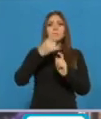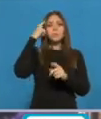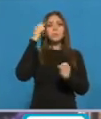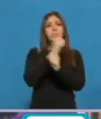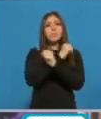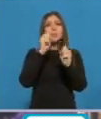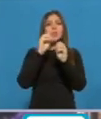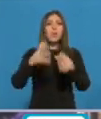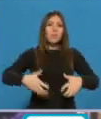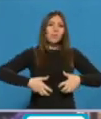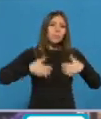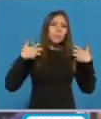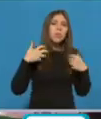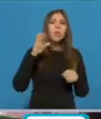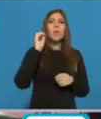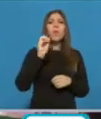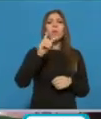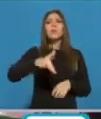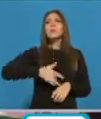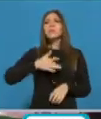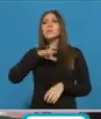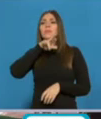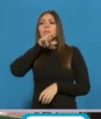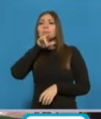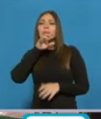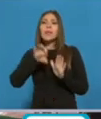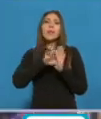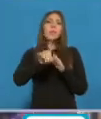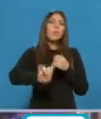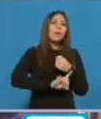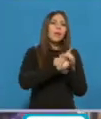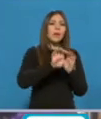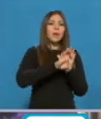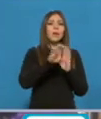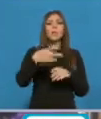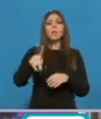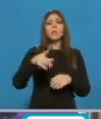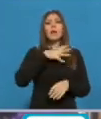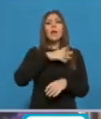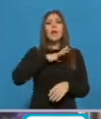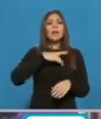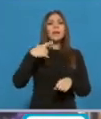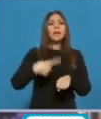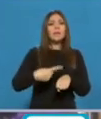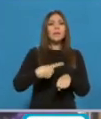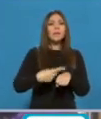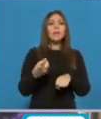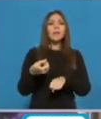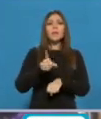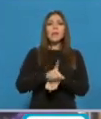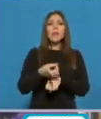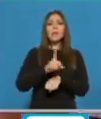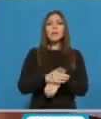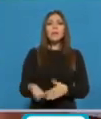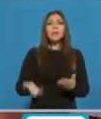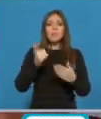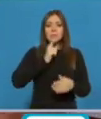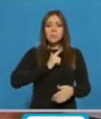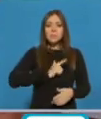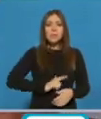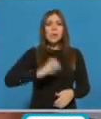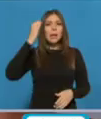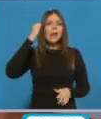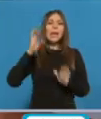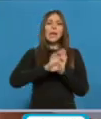O tienes una angustia por algún problema que tiene. Vamos a suponer, tu hijo tiene enuresis y se levanta todos los días mojado en la cama. Entonces, es